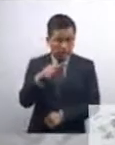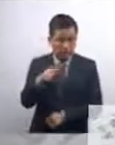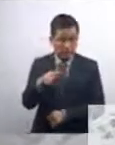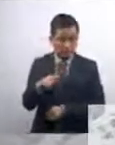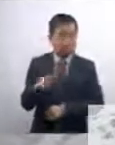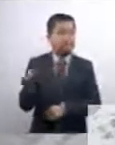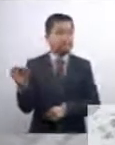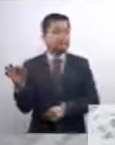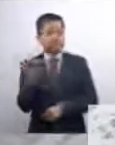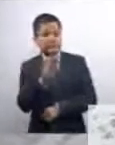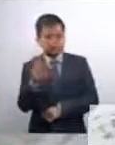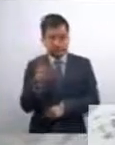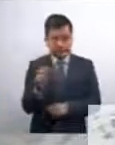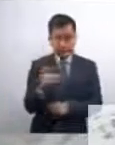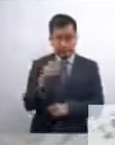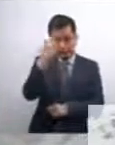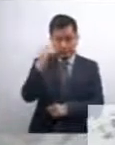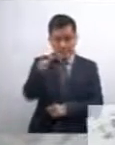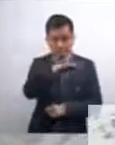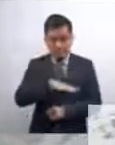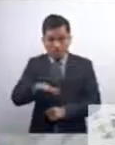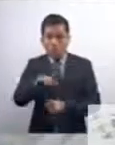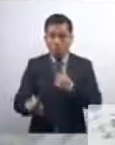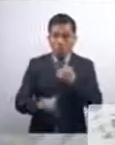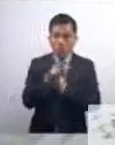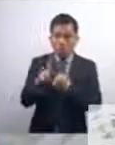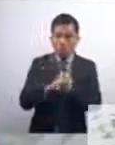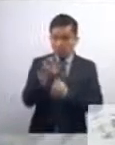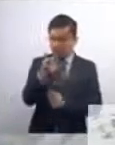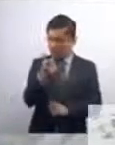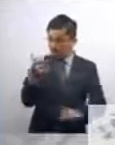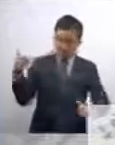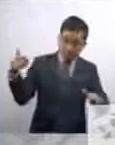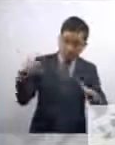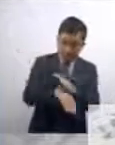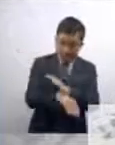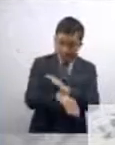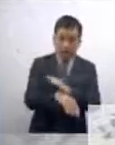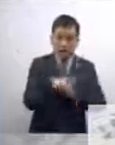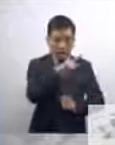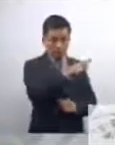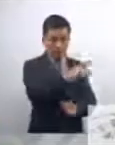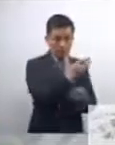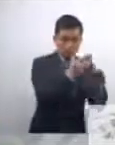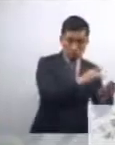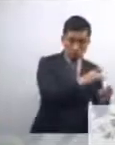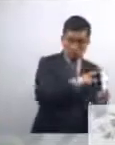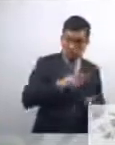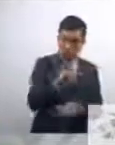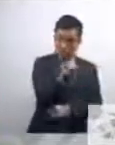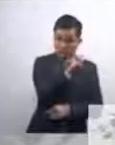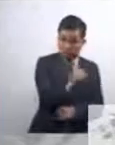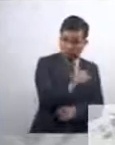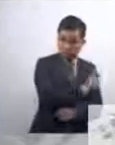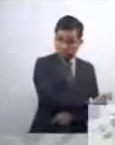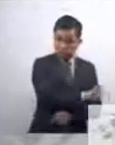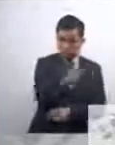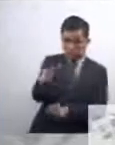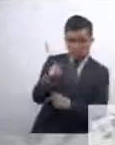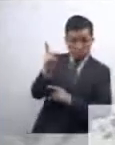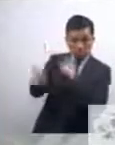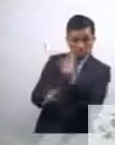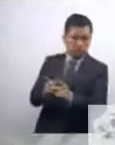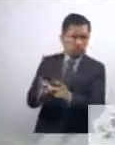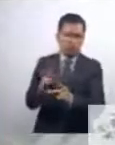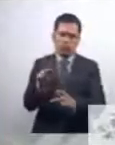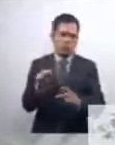por encontrarse en una crisis económica se deba otorgar el crédito. Señalar explícitamente la crisis